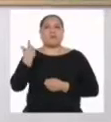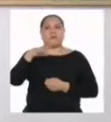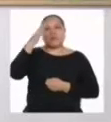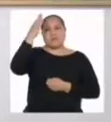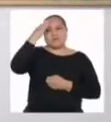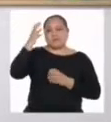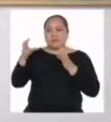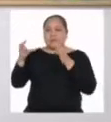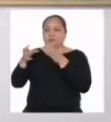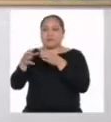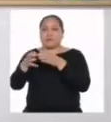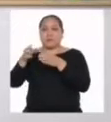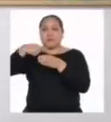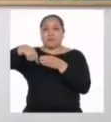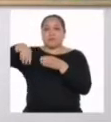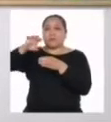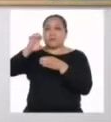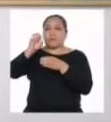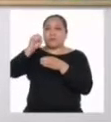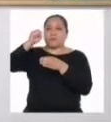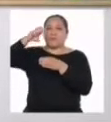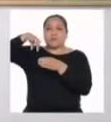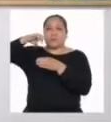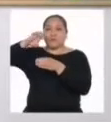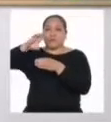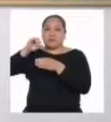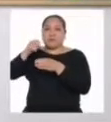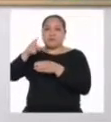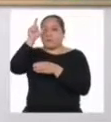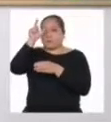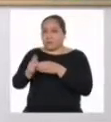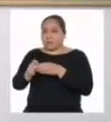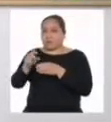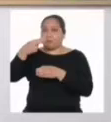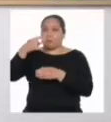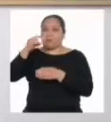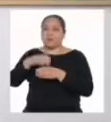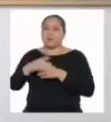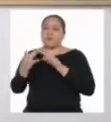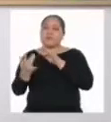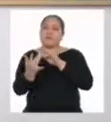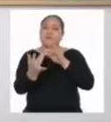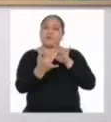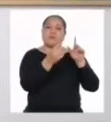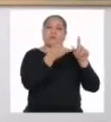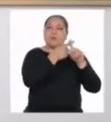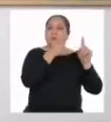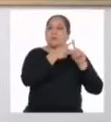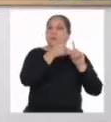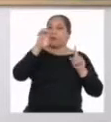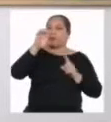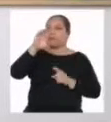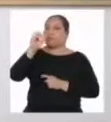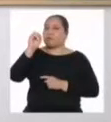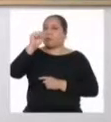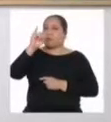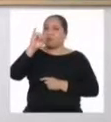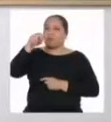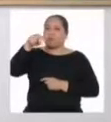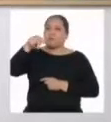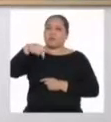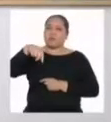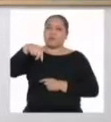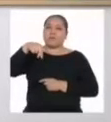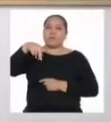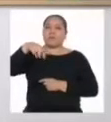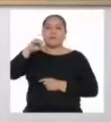la especie humana, como seres vivos que somos, nos relacionamos con diferentes ecosistemas, lo que nos convierte en parte